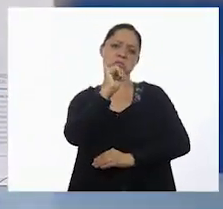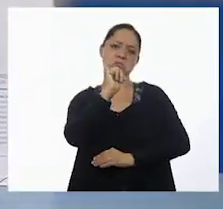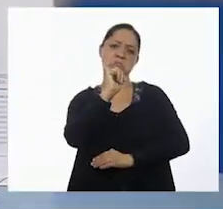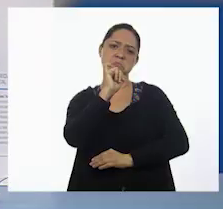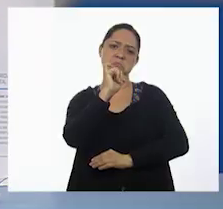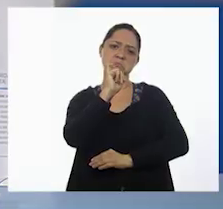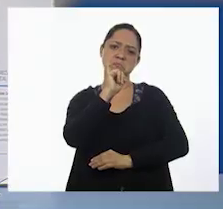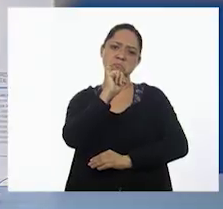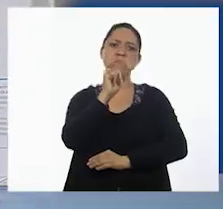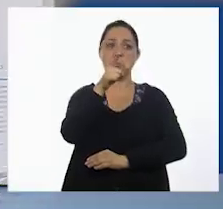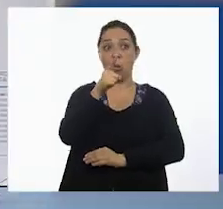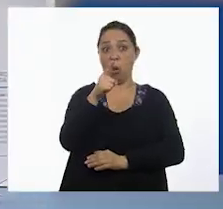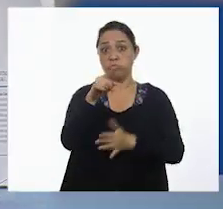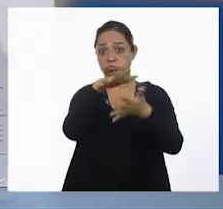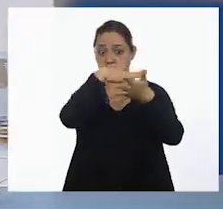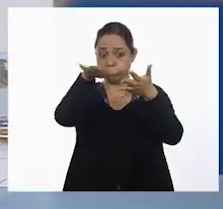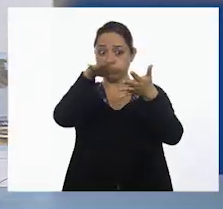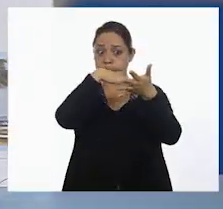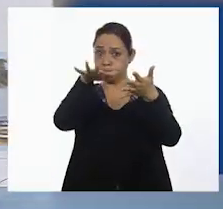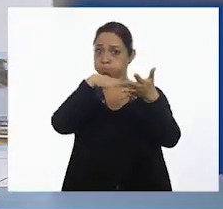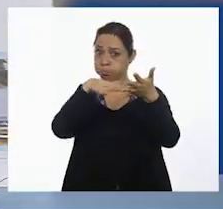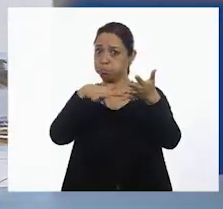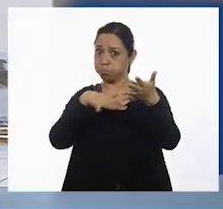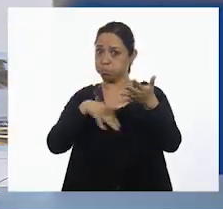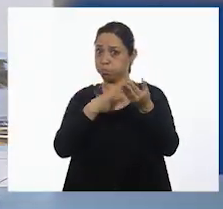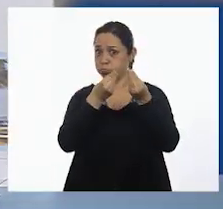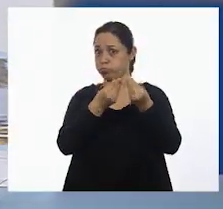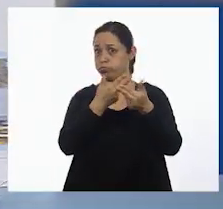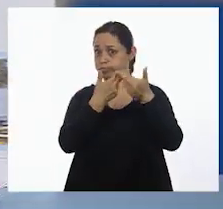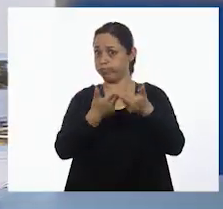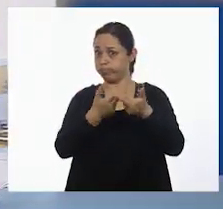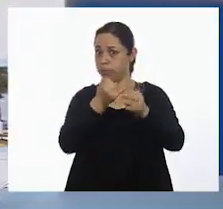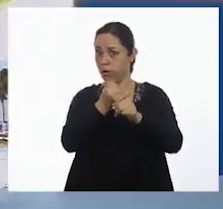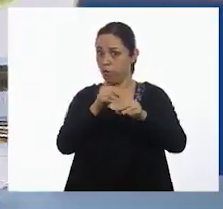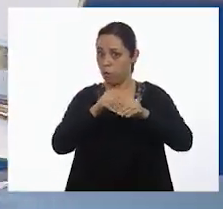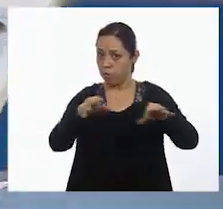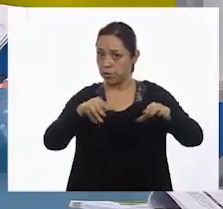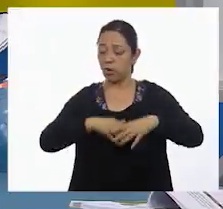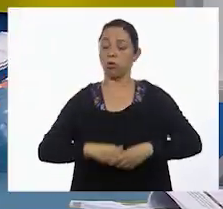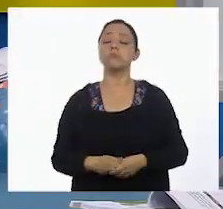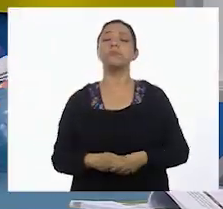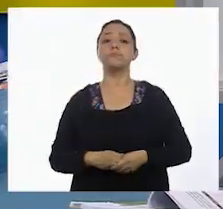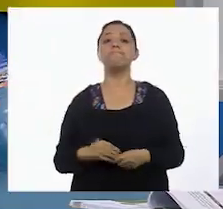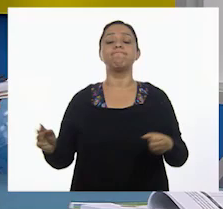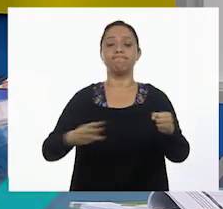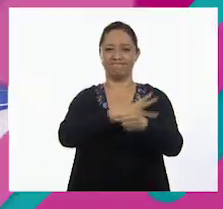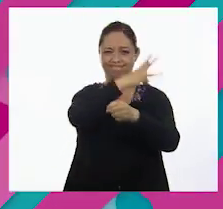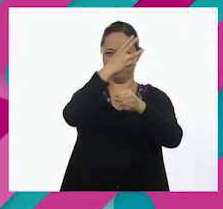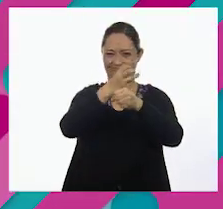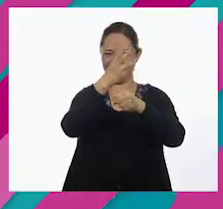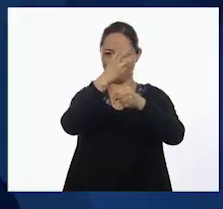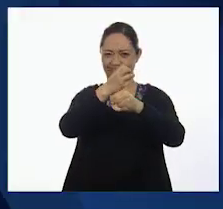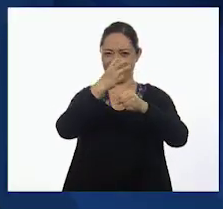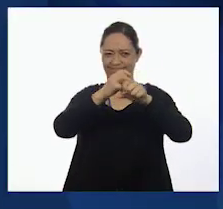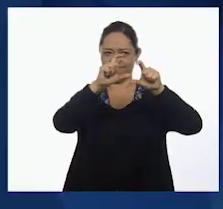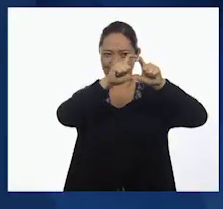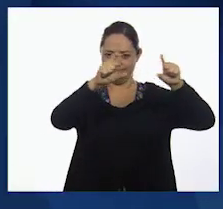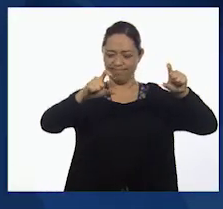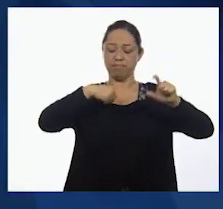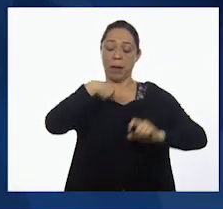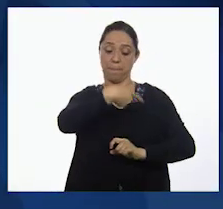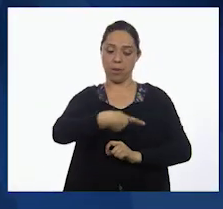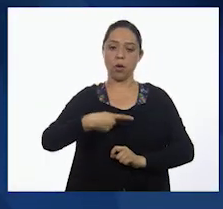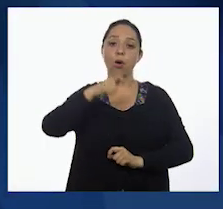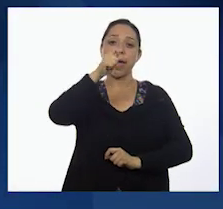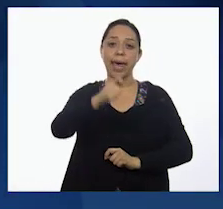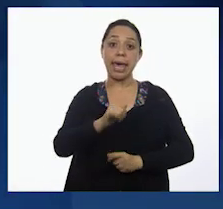forma también muy completa porque pues hay mucha información. Sí. Bien, en la tercera fila, ¿qué nos dice María? Nos pregunta,